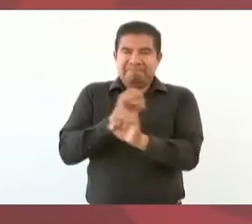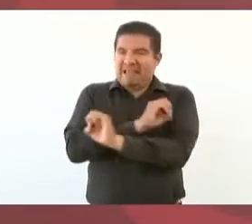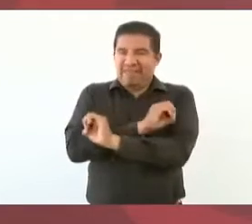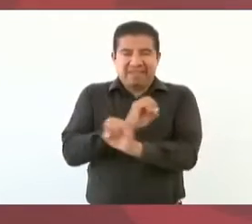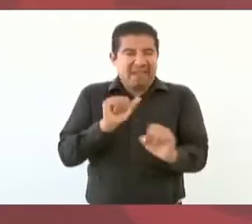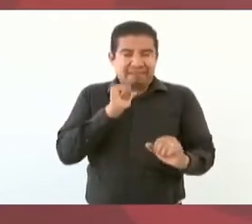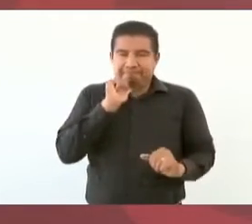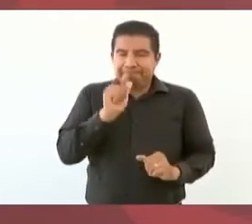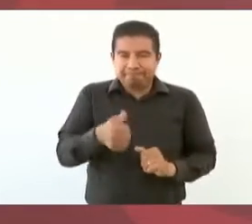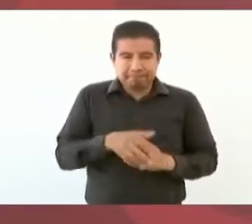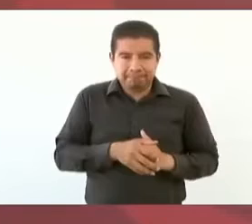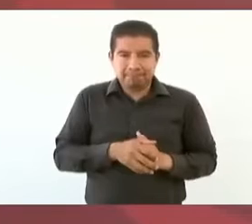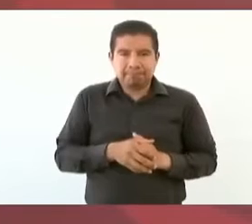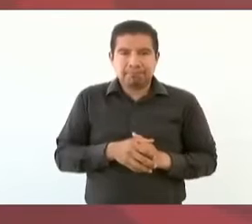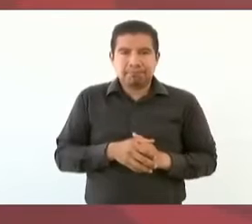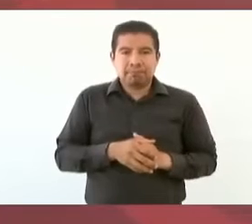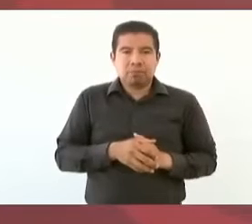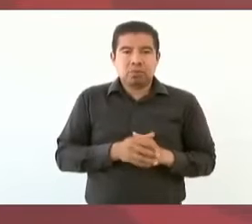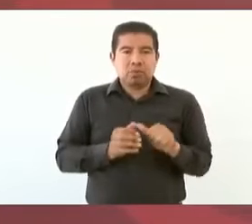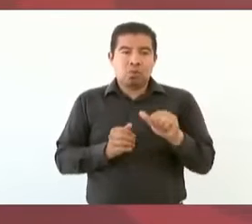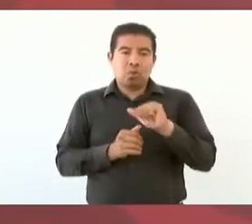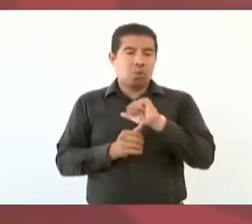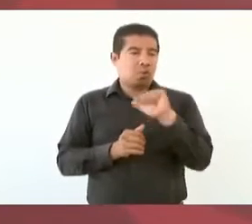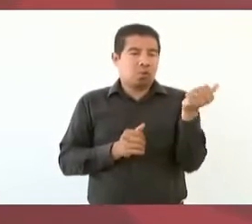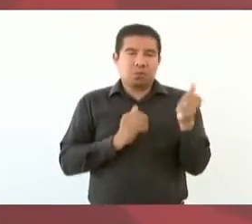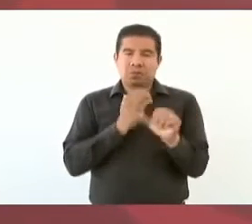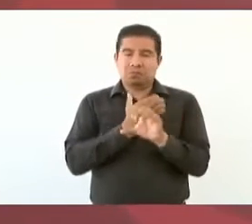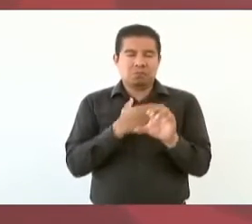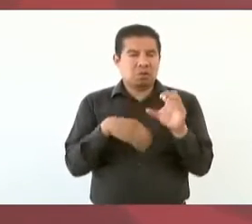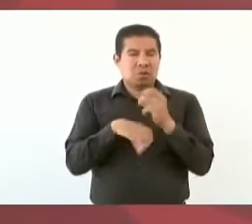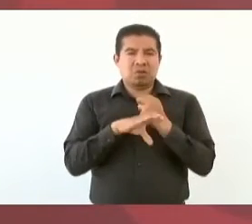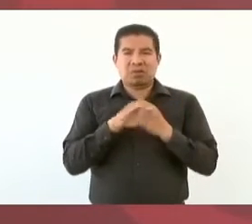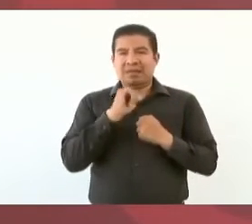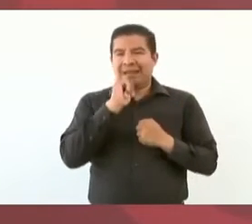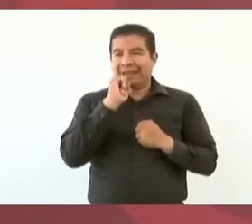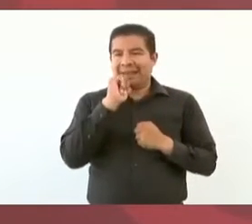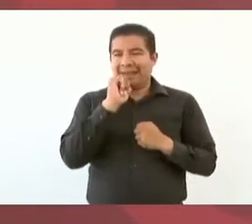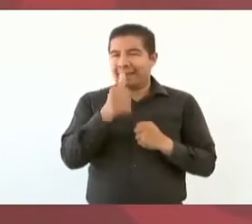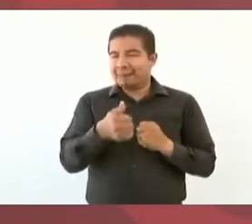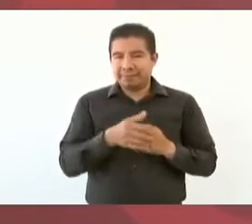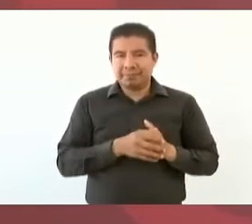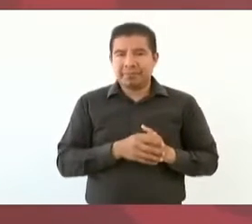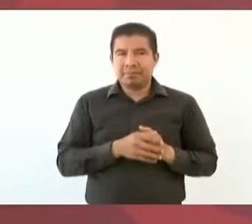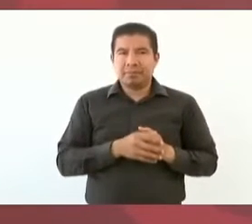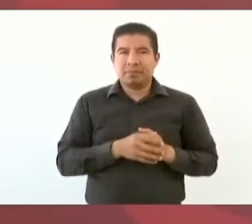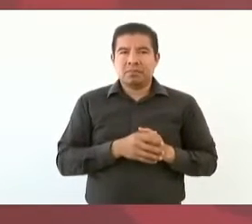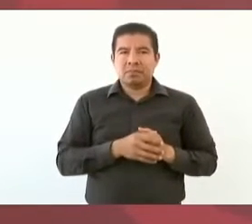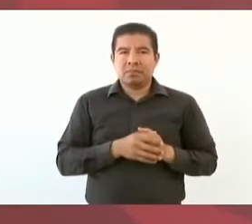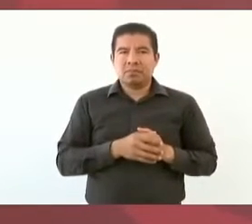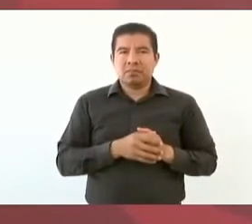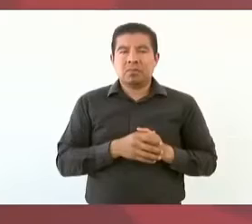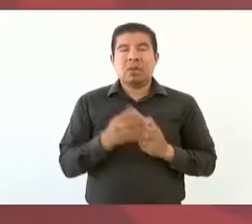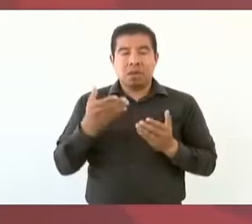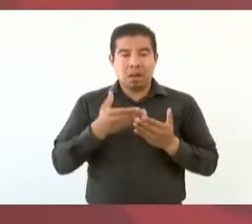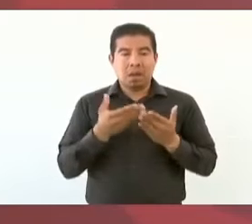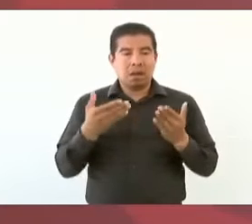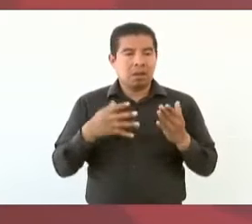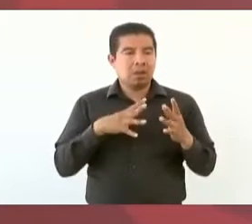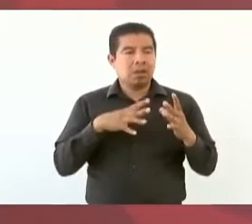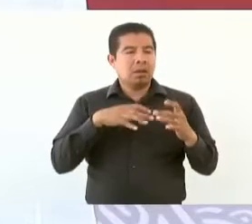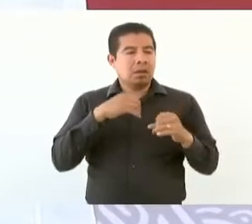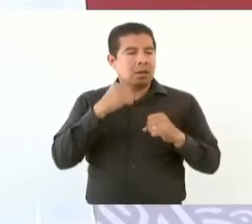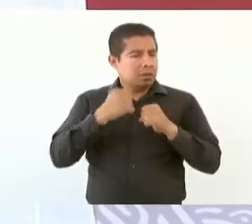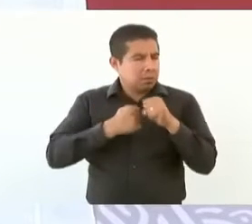y otras prestaciones que se han ido